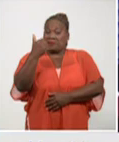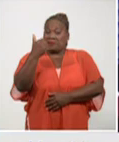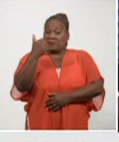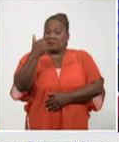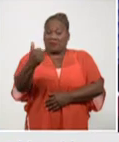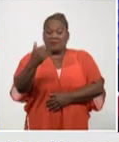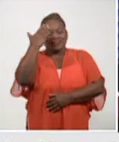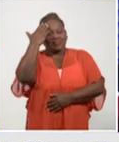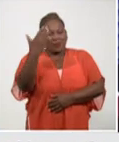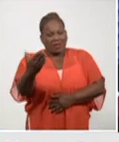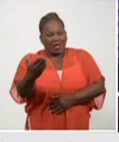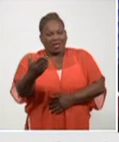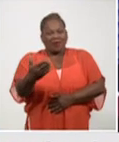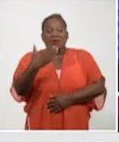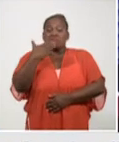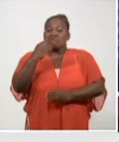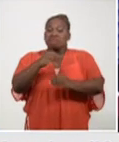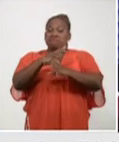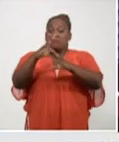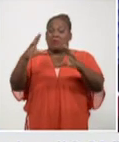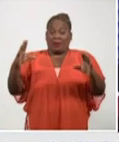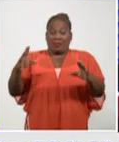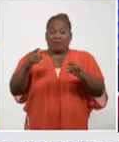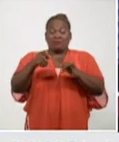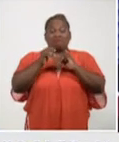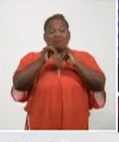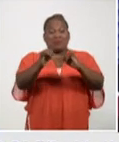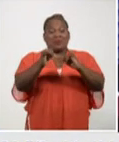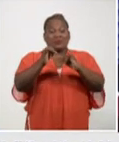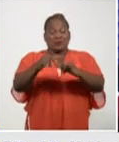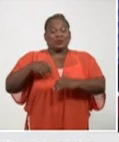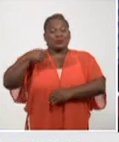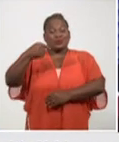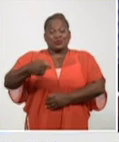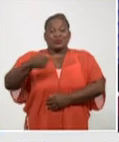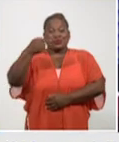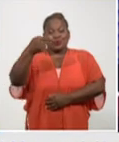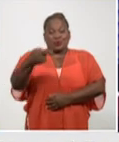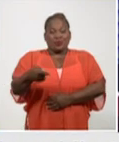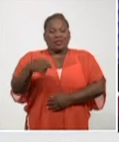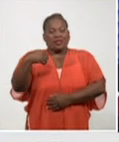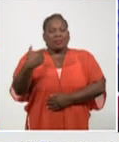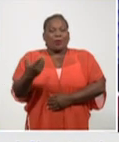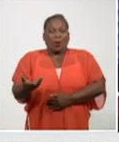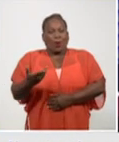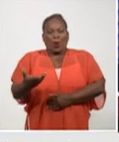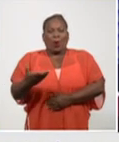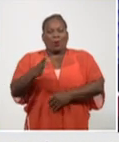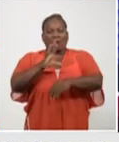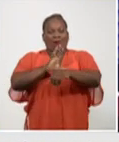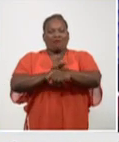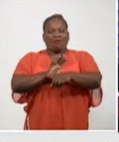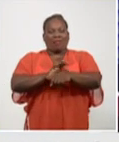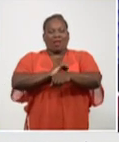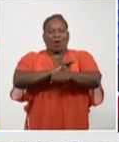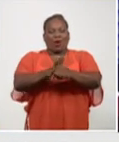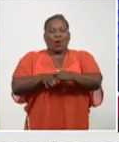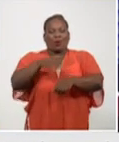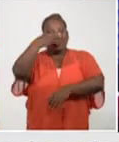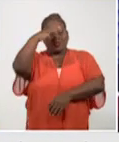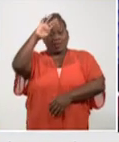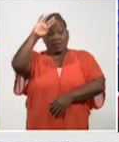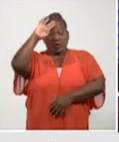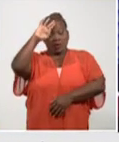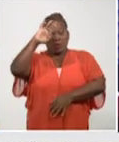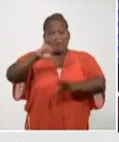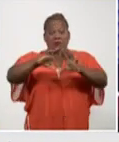Bienvenido a este espacio que lleva a usted cada mañana la información más actualizada sobre el comportamiento de la COVID-19 en Cuba y el resto del